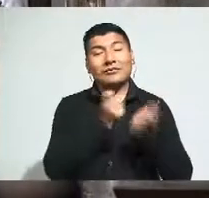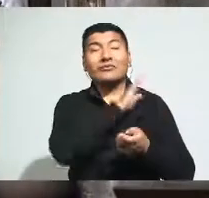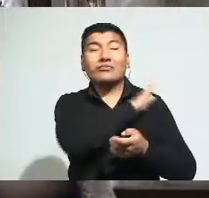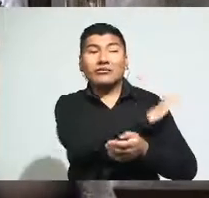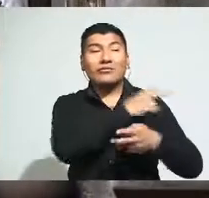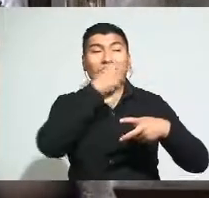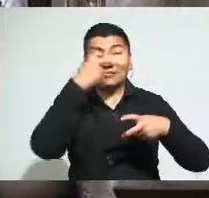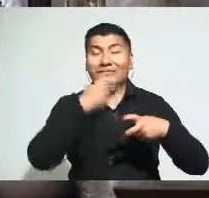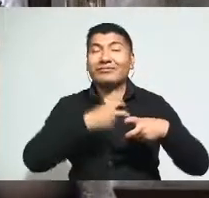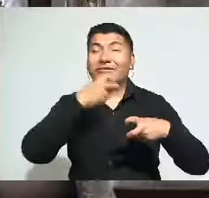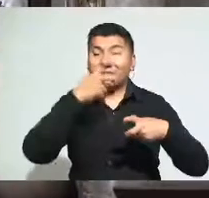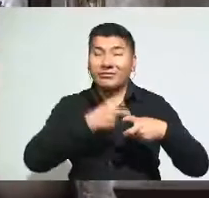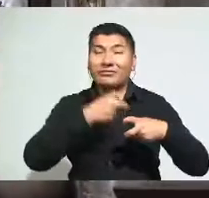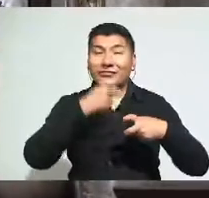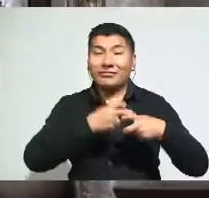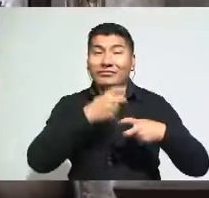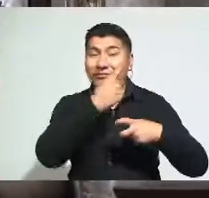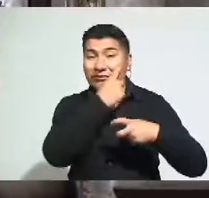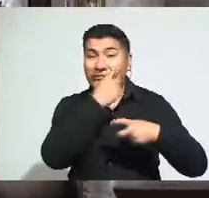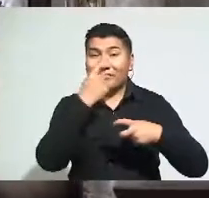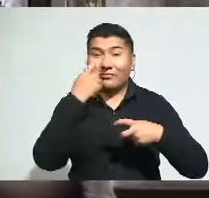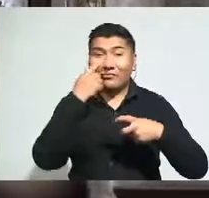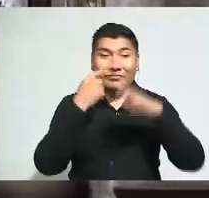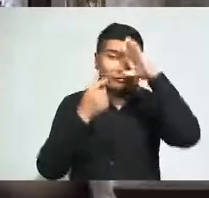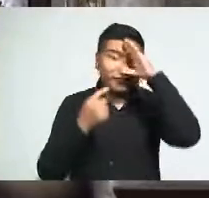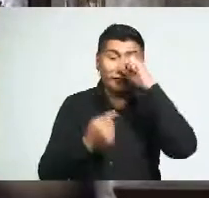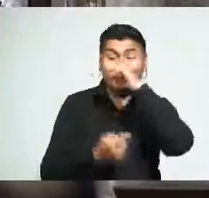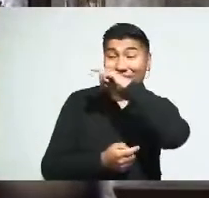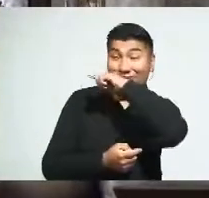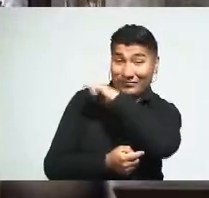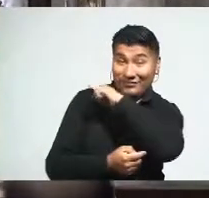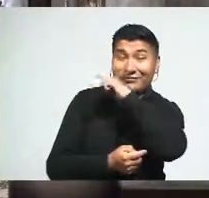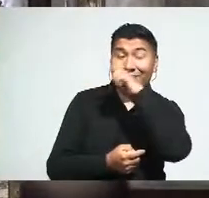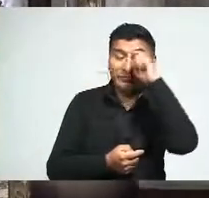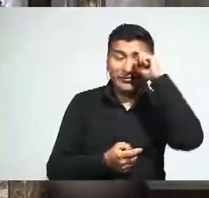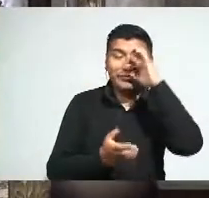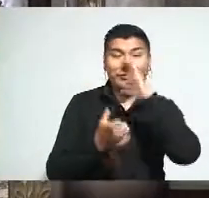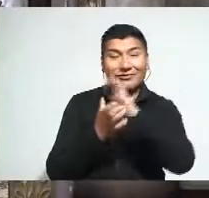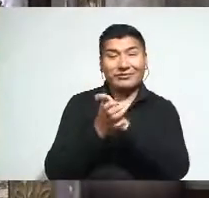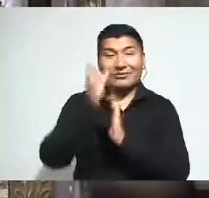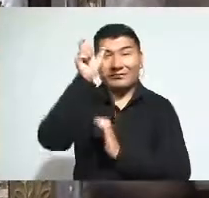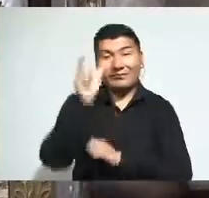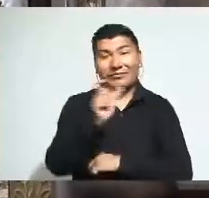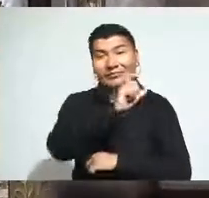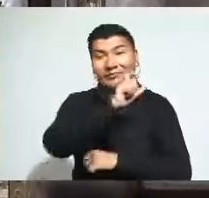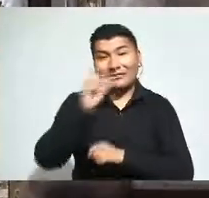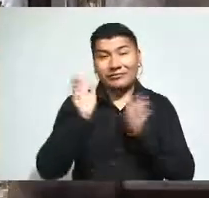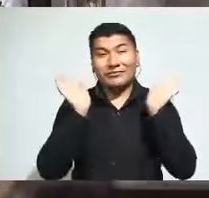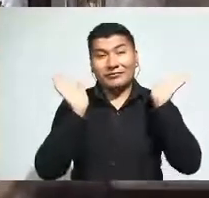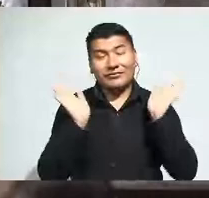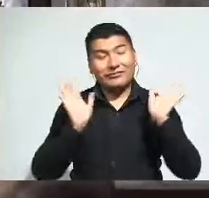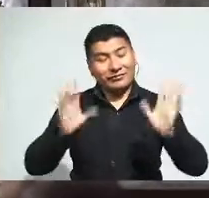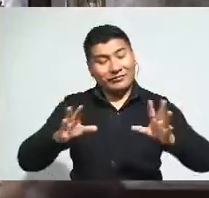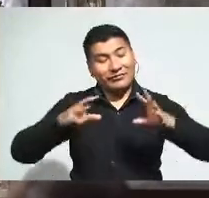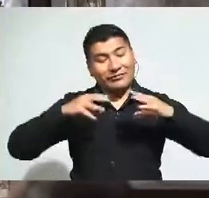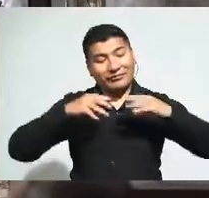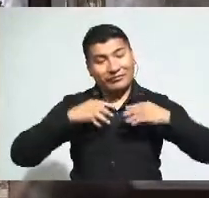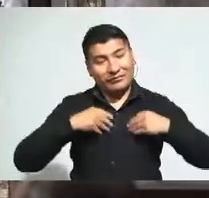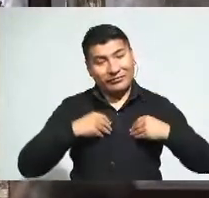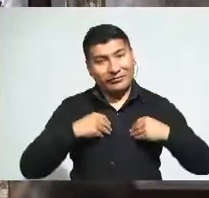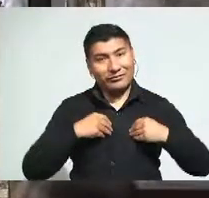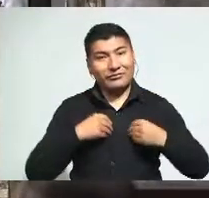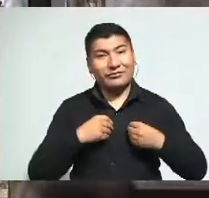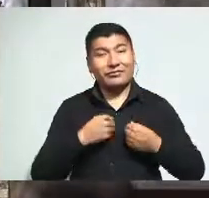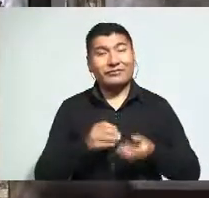dificultades dirigió su mirada en él porque creo en él crucificado y acepto la cruz